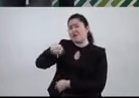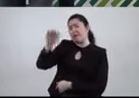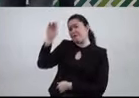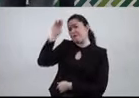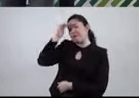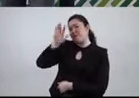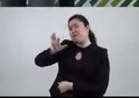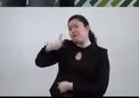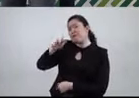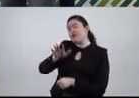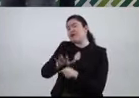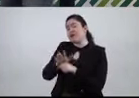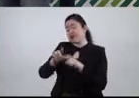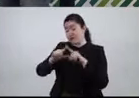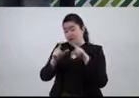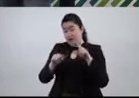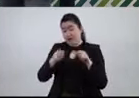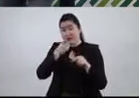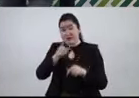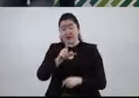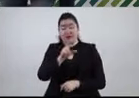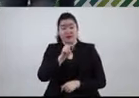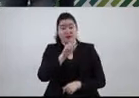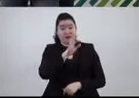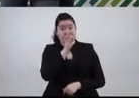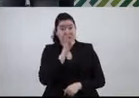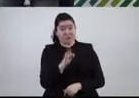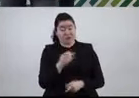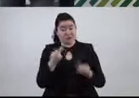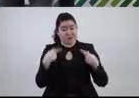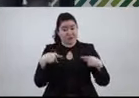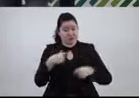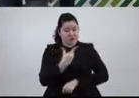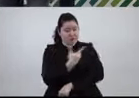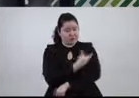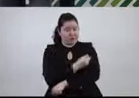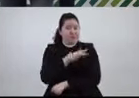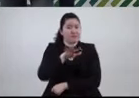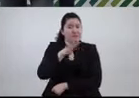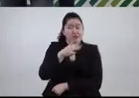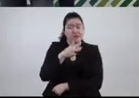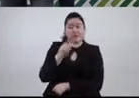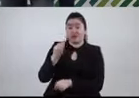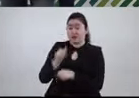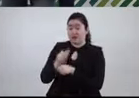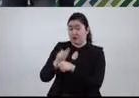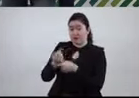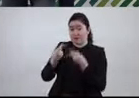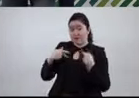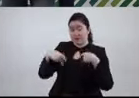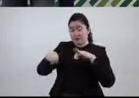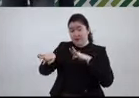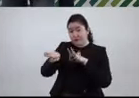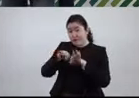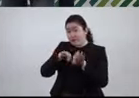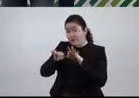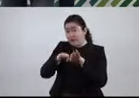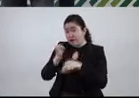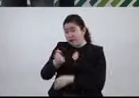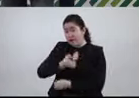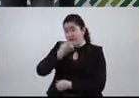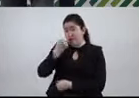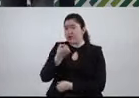a nivel nacional calculaban que era poco más del 70% de las personas que se estaban vacunando. En este caso, en el personal educativo, ¿qué porcentaje